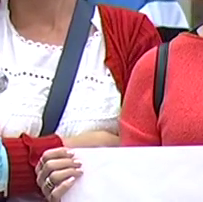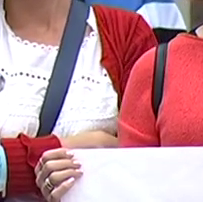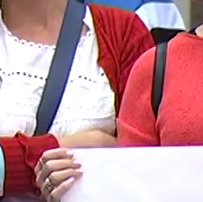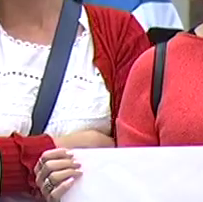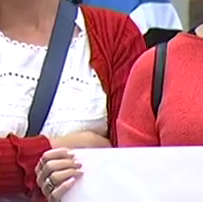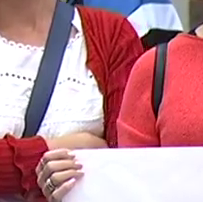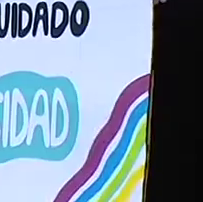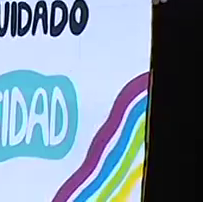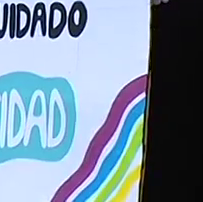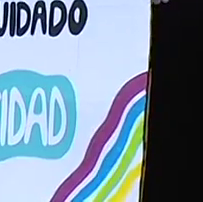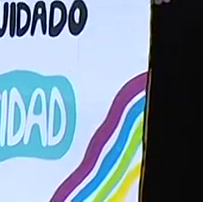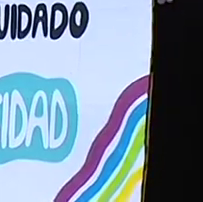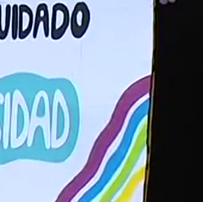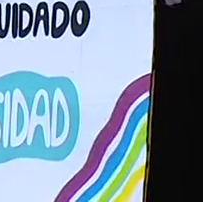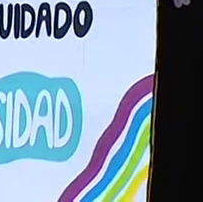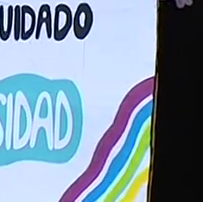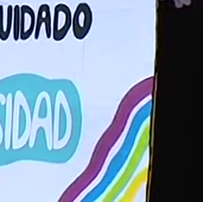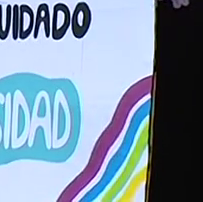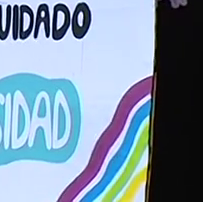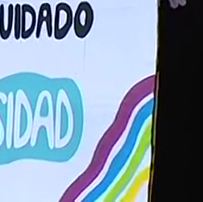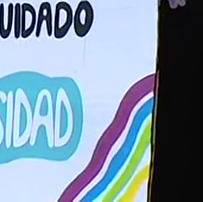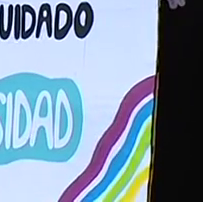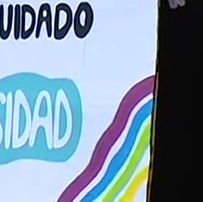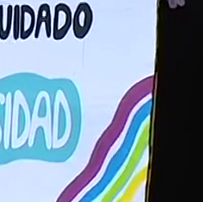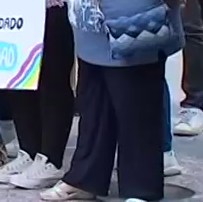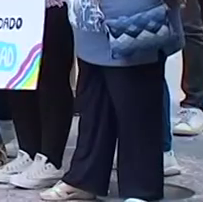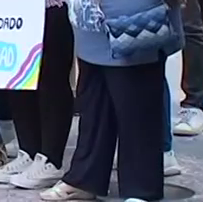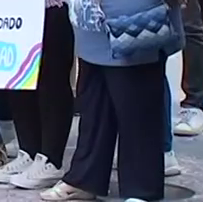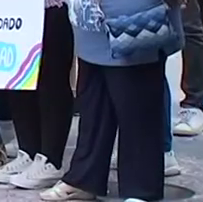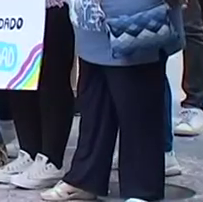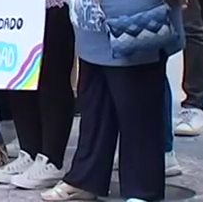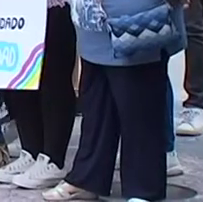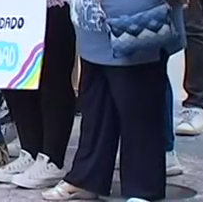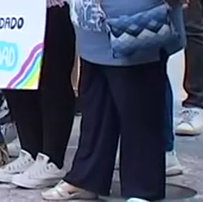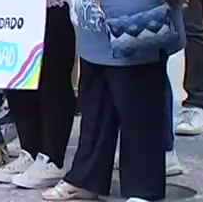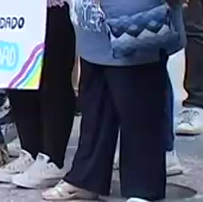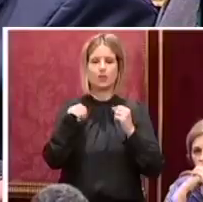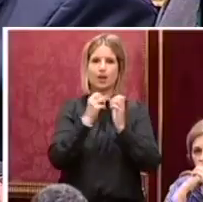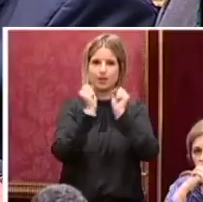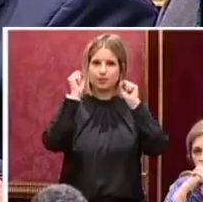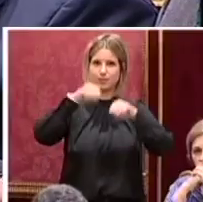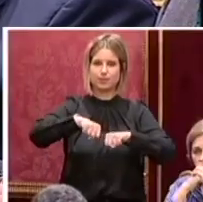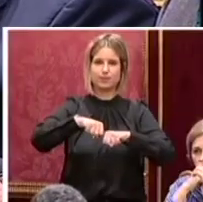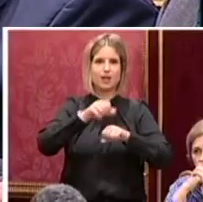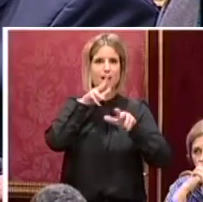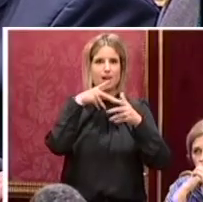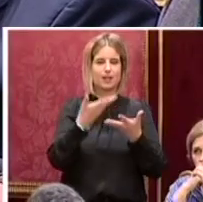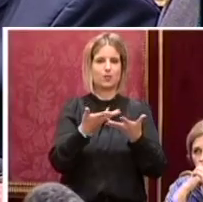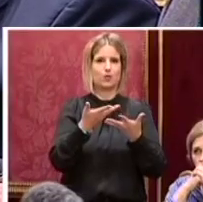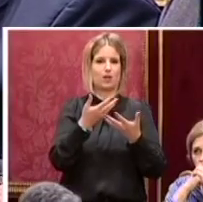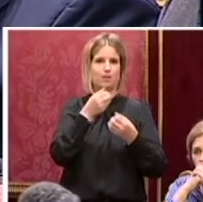de su objetivo y la mejora de la salud mental en la ciudad de Granada. aprobada la presente